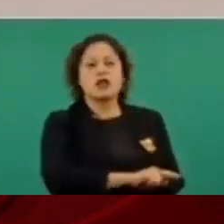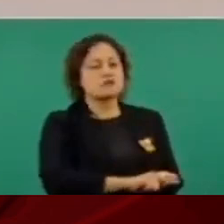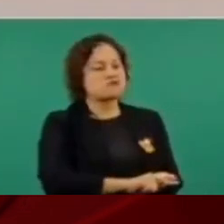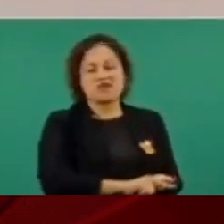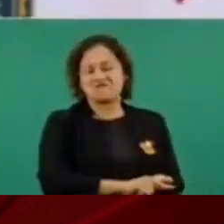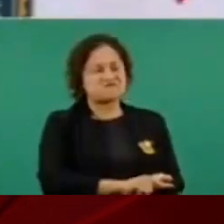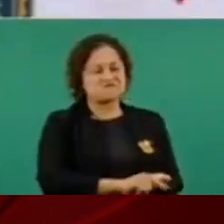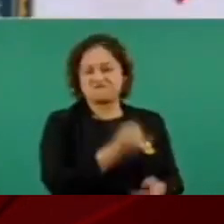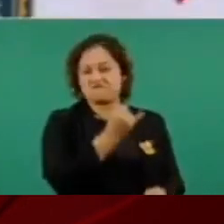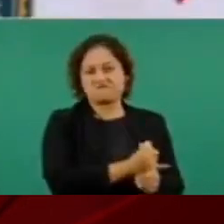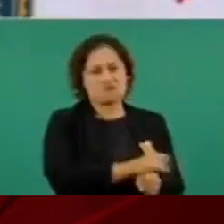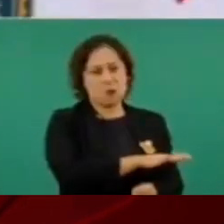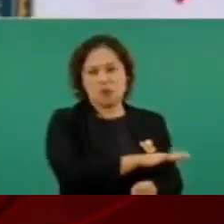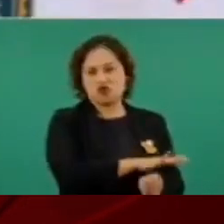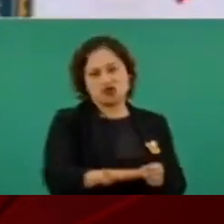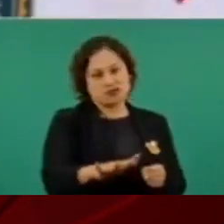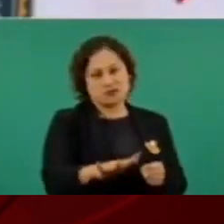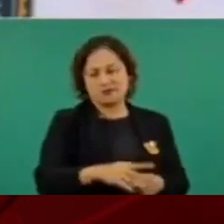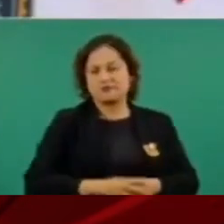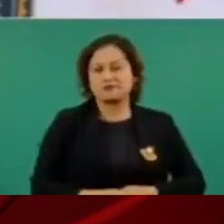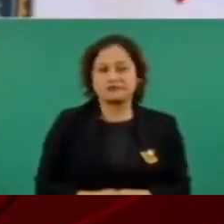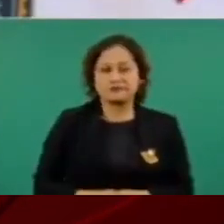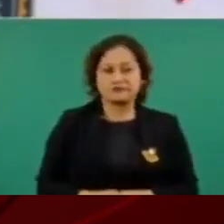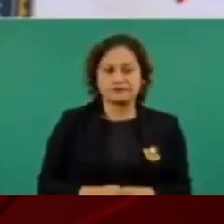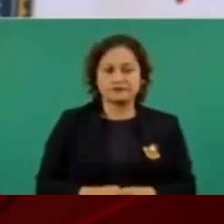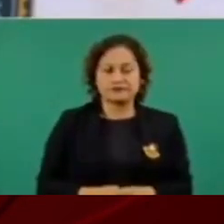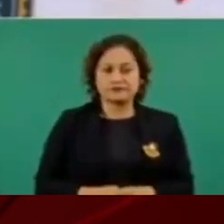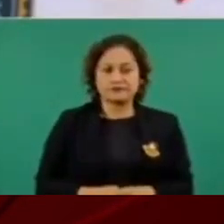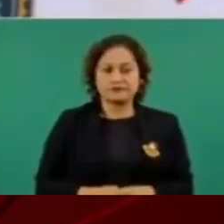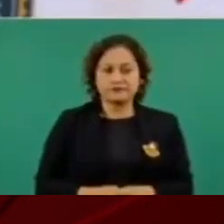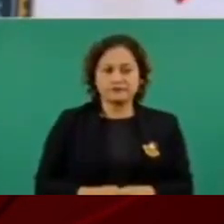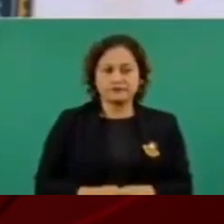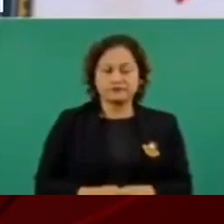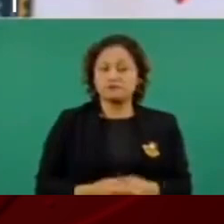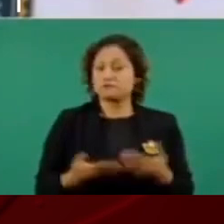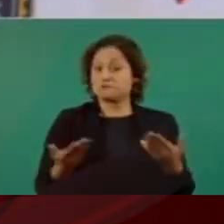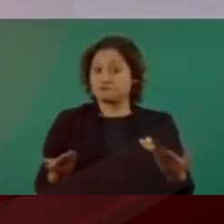el agua de los océanos.